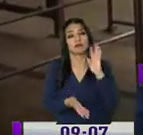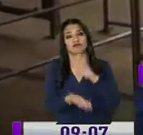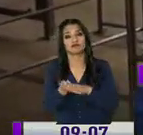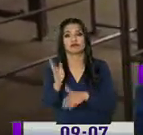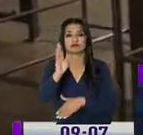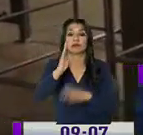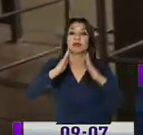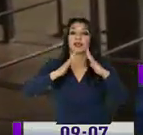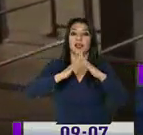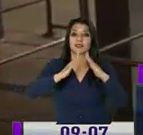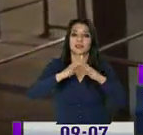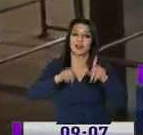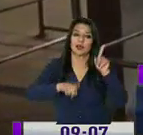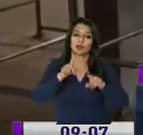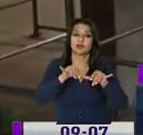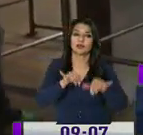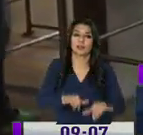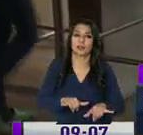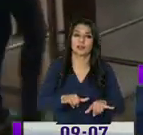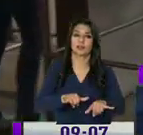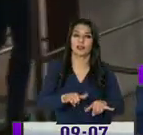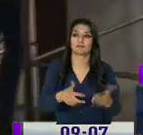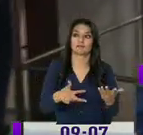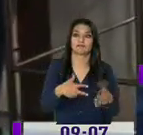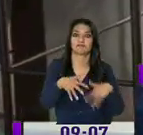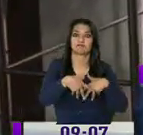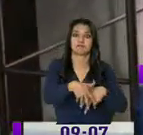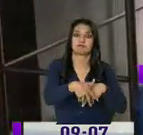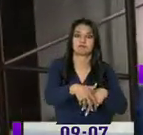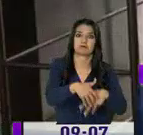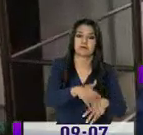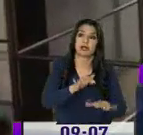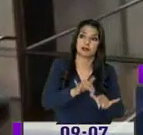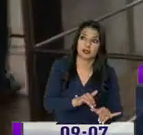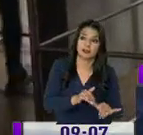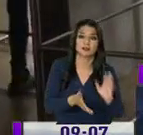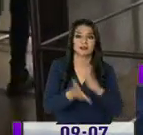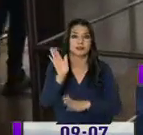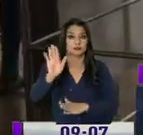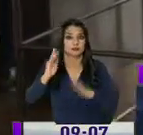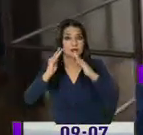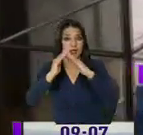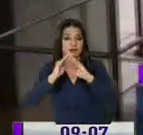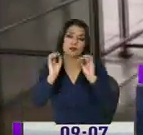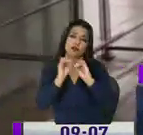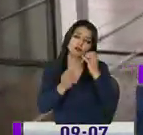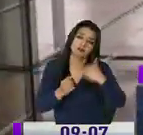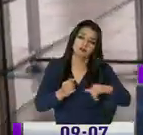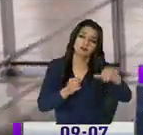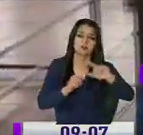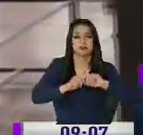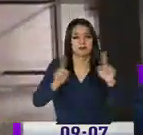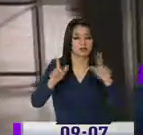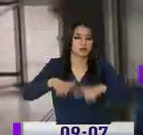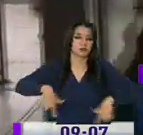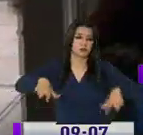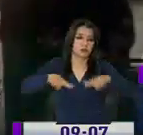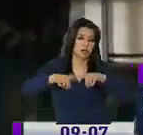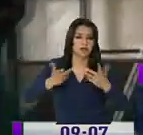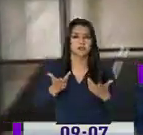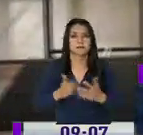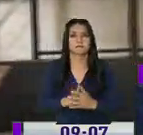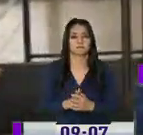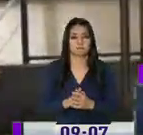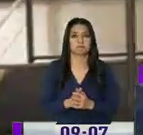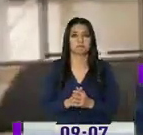de varios días sin tener movilización, otros irán hacia diferentes destinos buscando